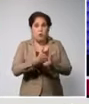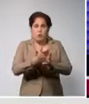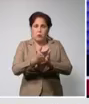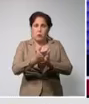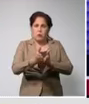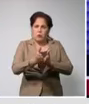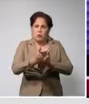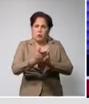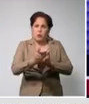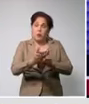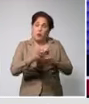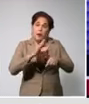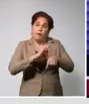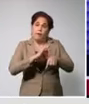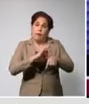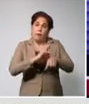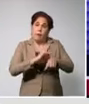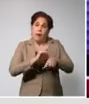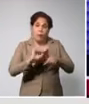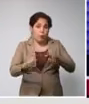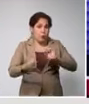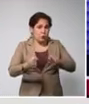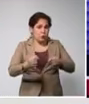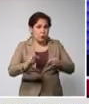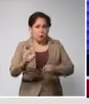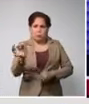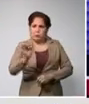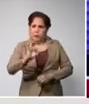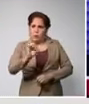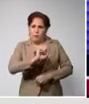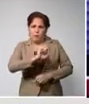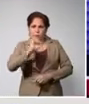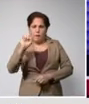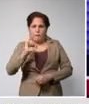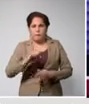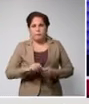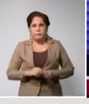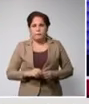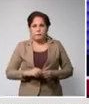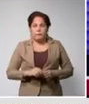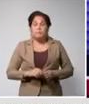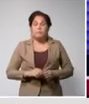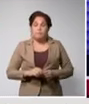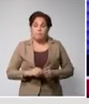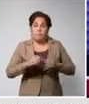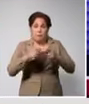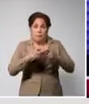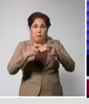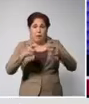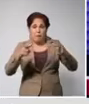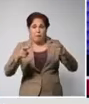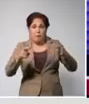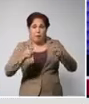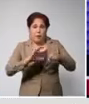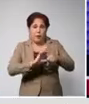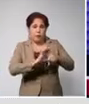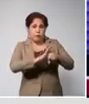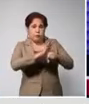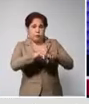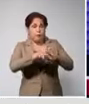efecto, pues realmente no se logra apreciar. Sigue siendo una gran amenaza esta